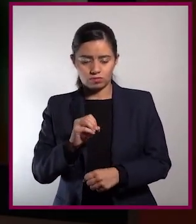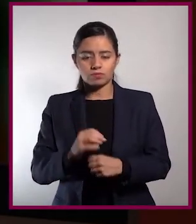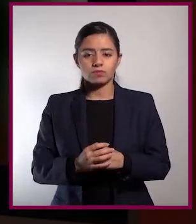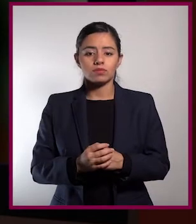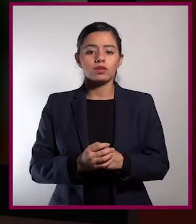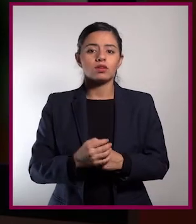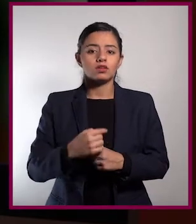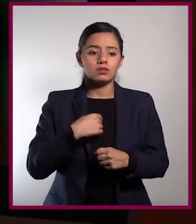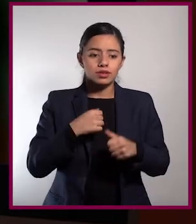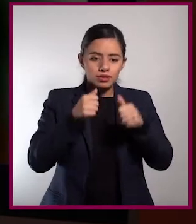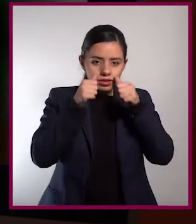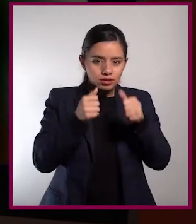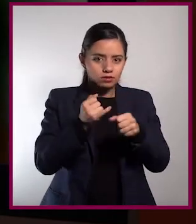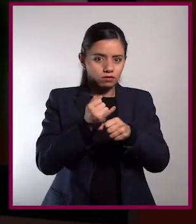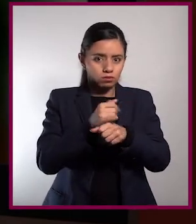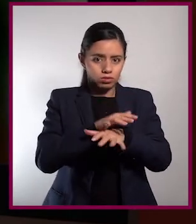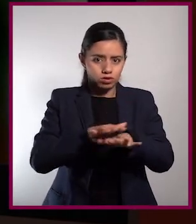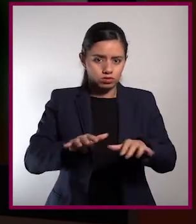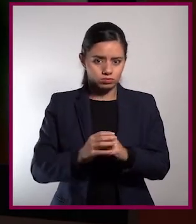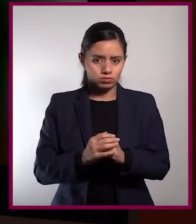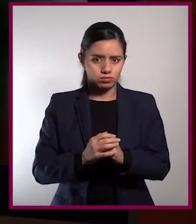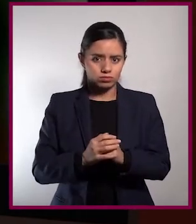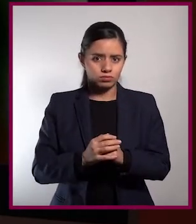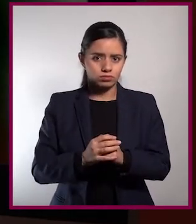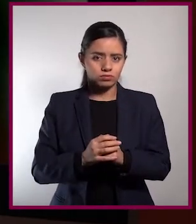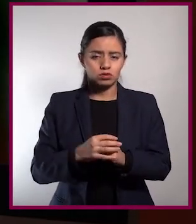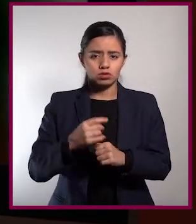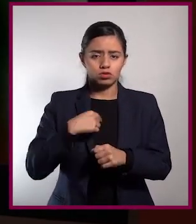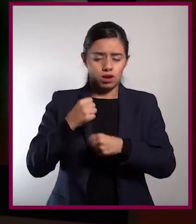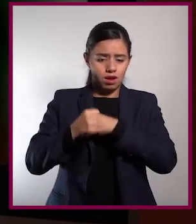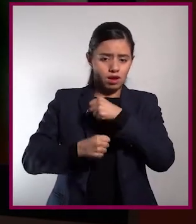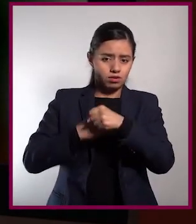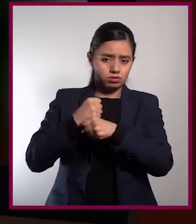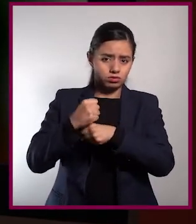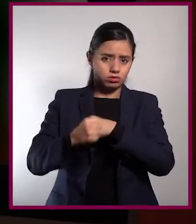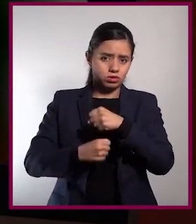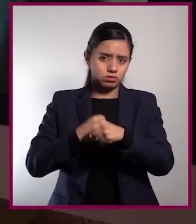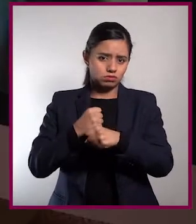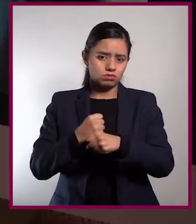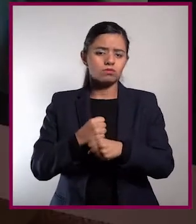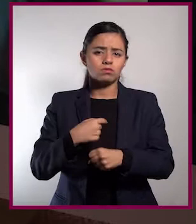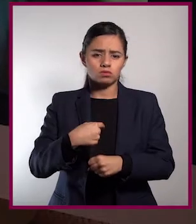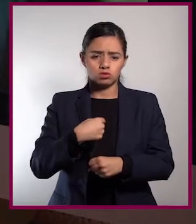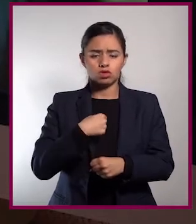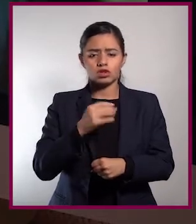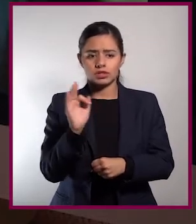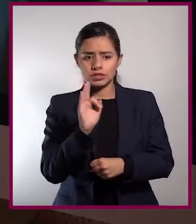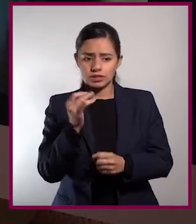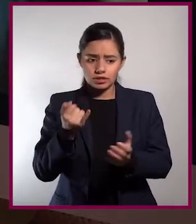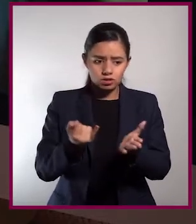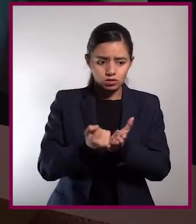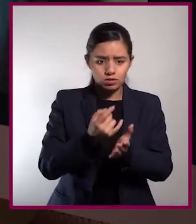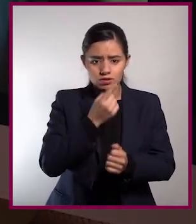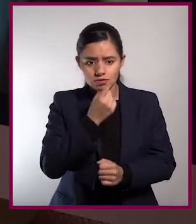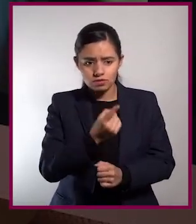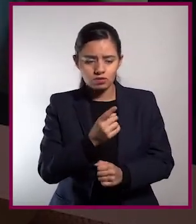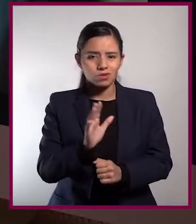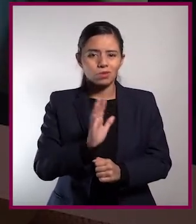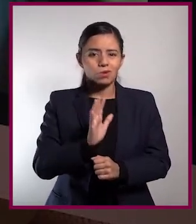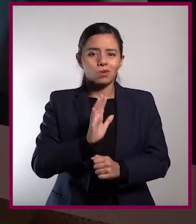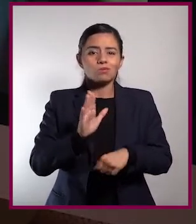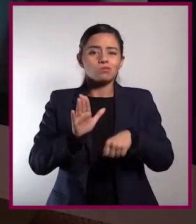partos durante mi formación, pero yo no lo he hecho por muchos años. Yo tengo el derecho a abstenerme a atender